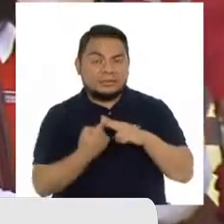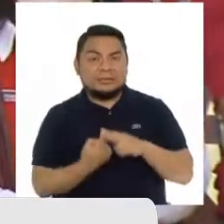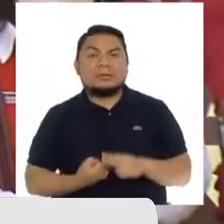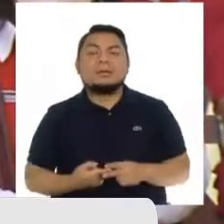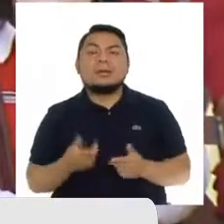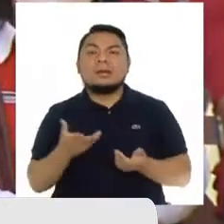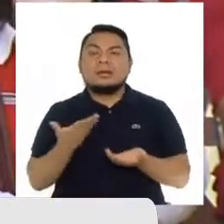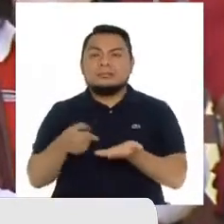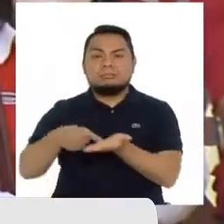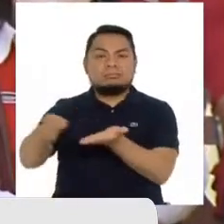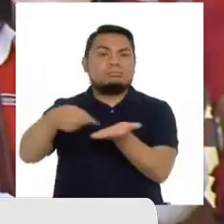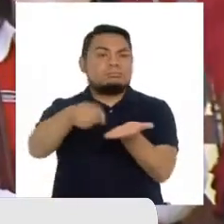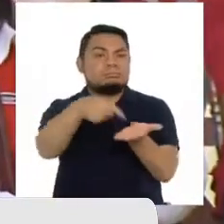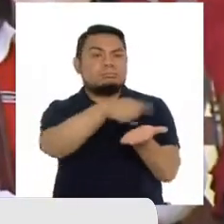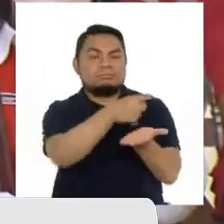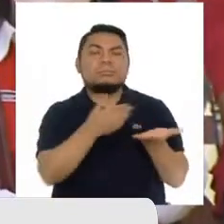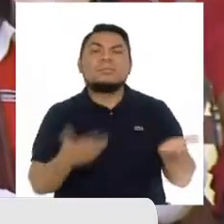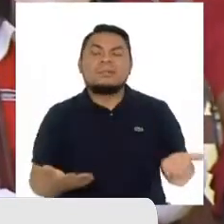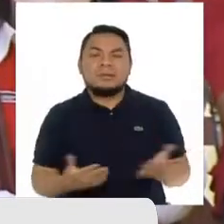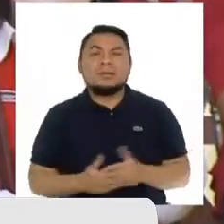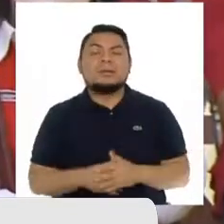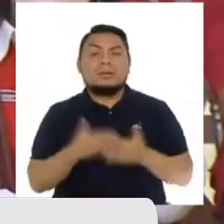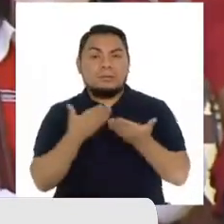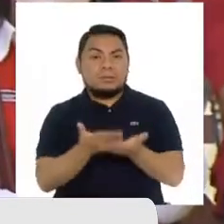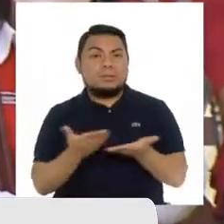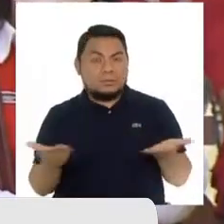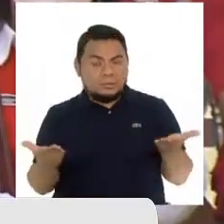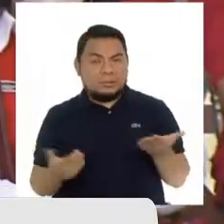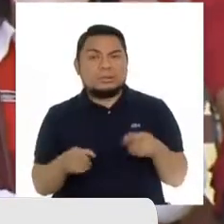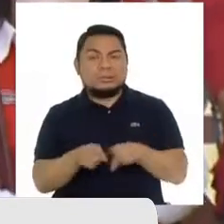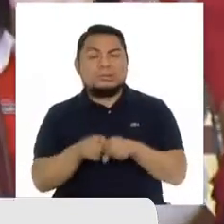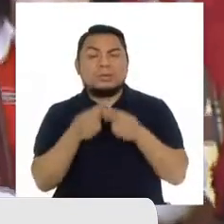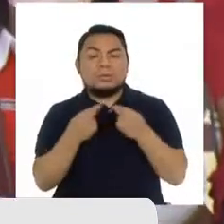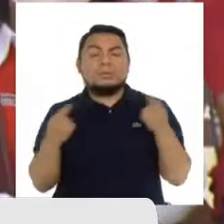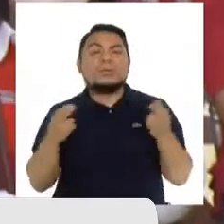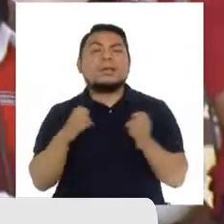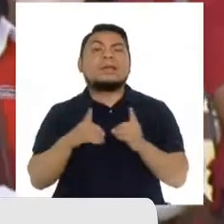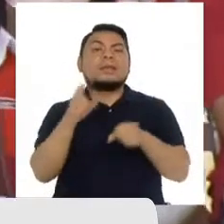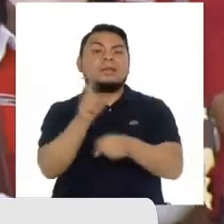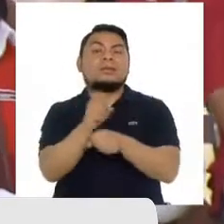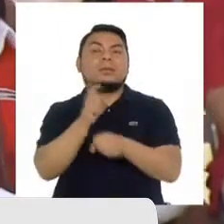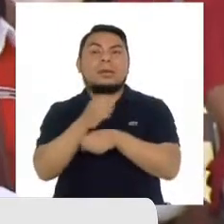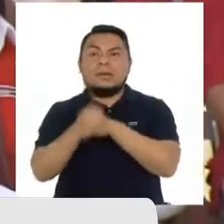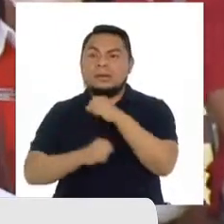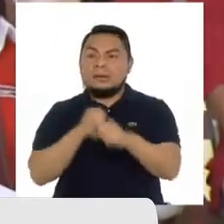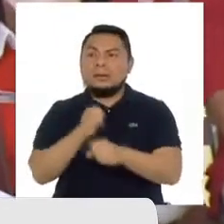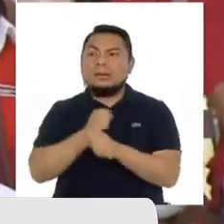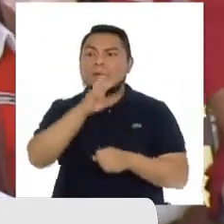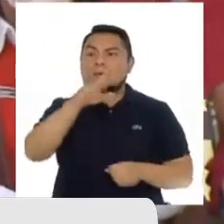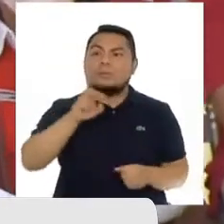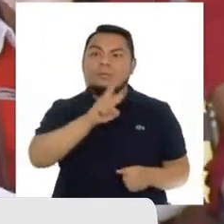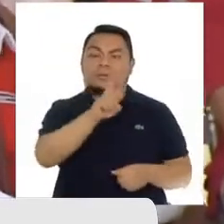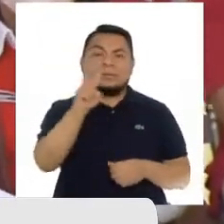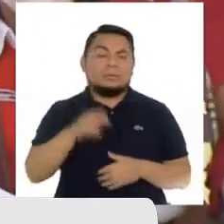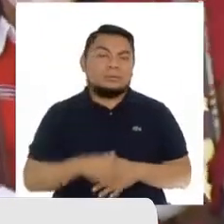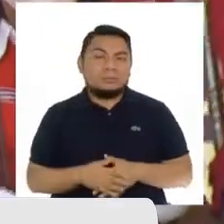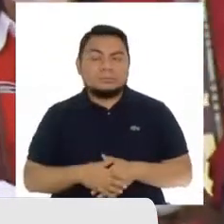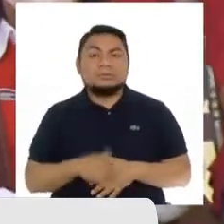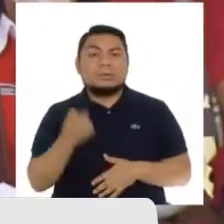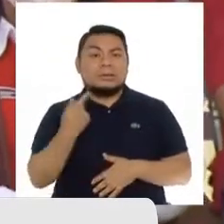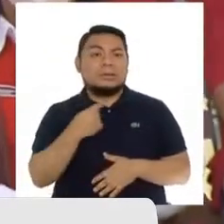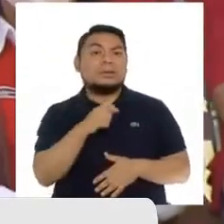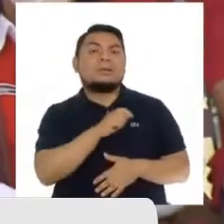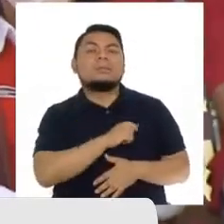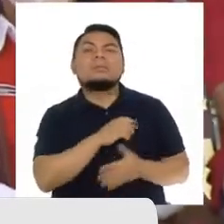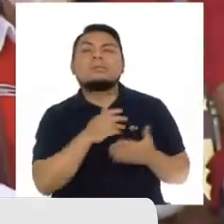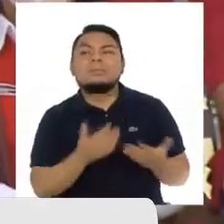distribución de materiales y recursos educativos para el año 2022 en español